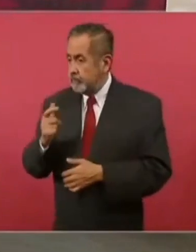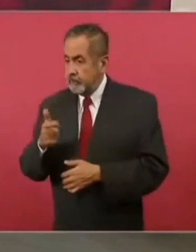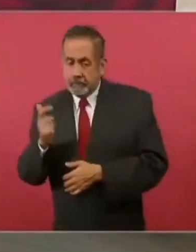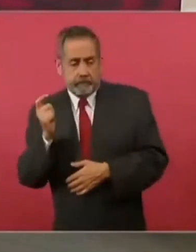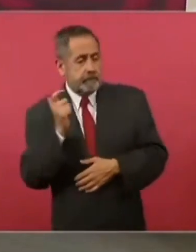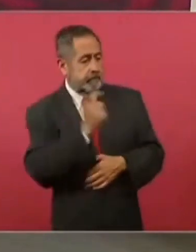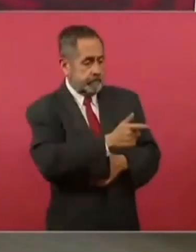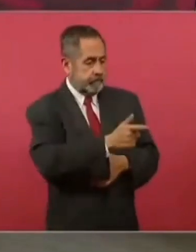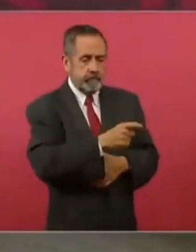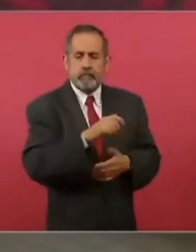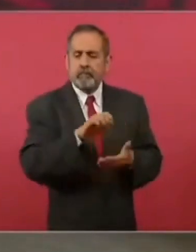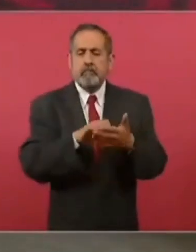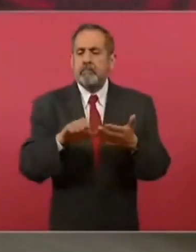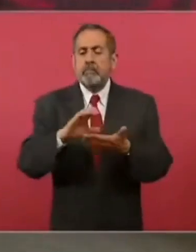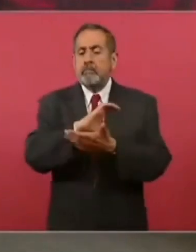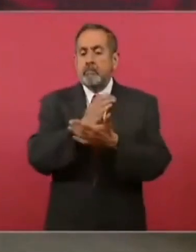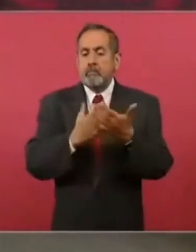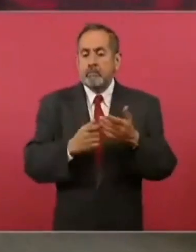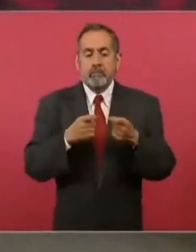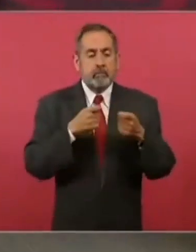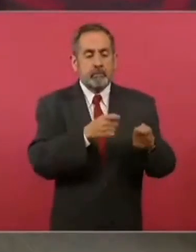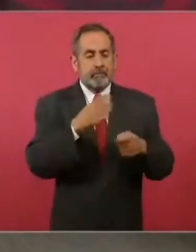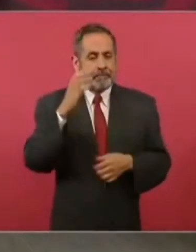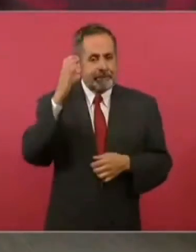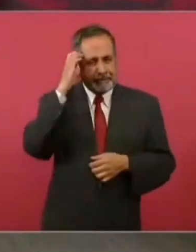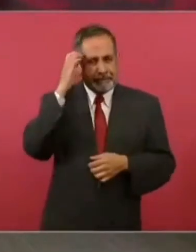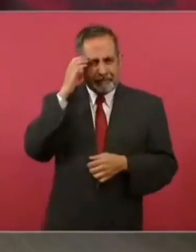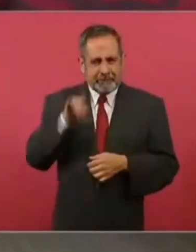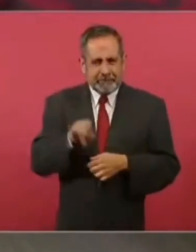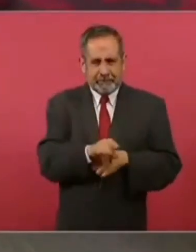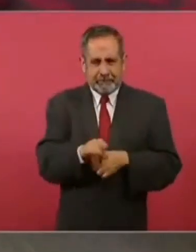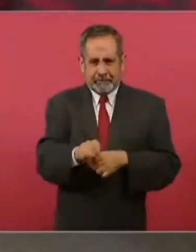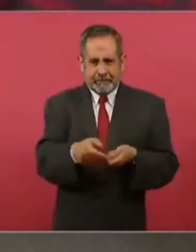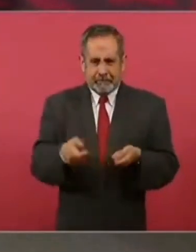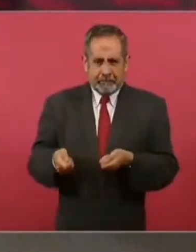tiene el contrato de las camillas,